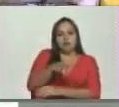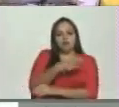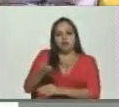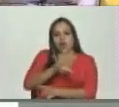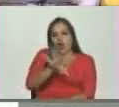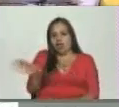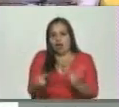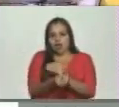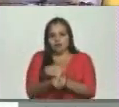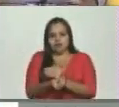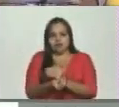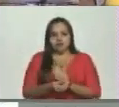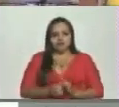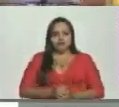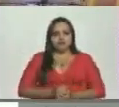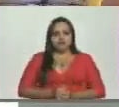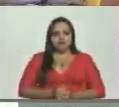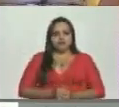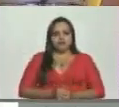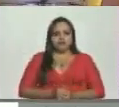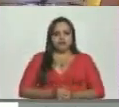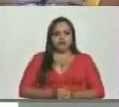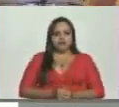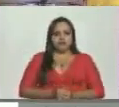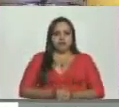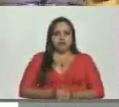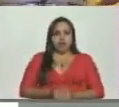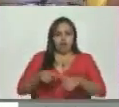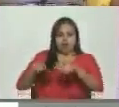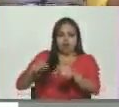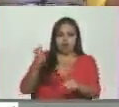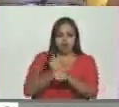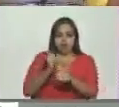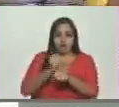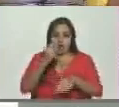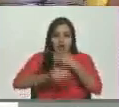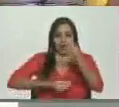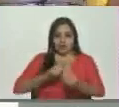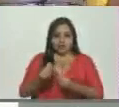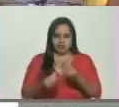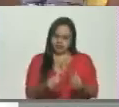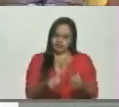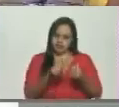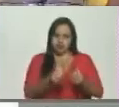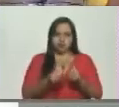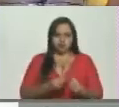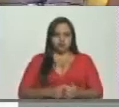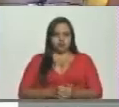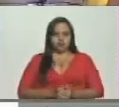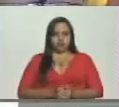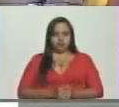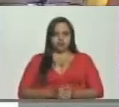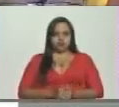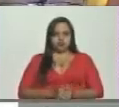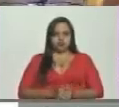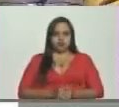pues. Esta es una producción que yo hice precisamente basado